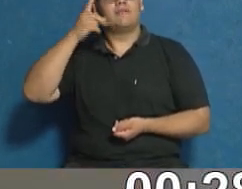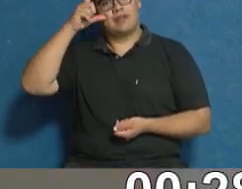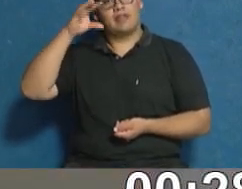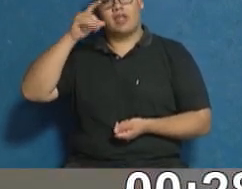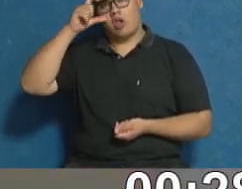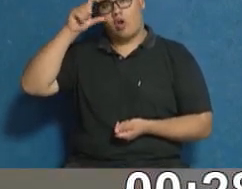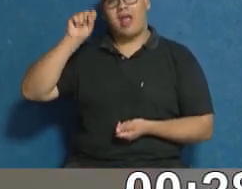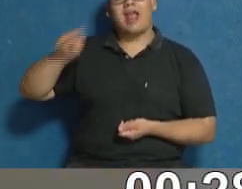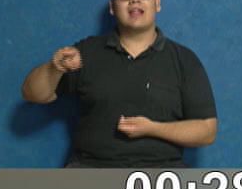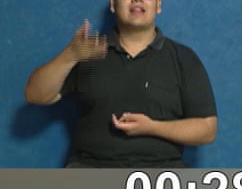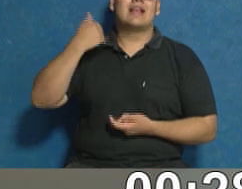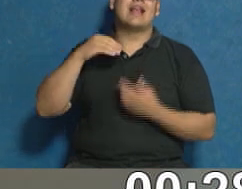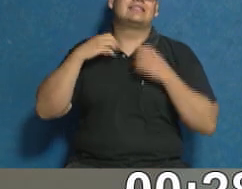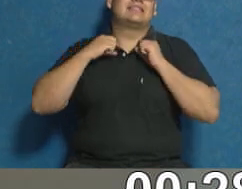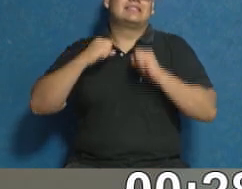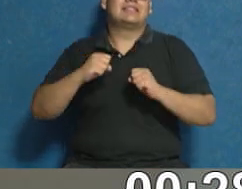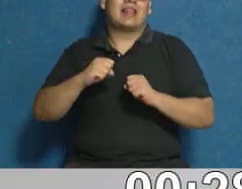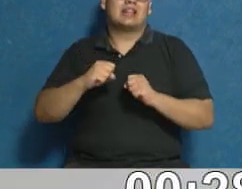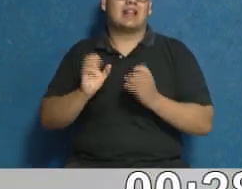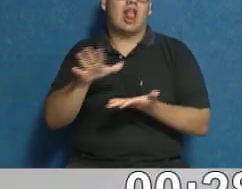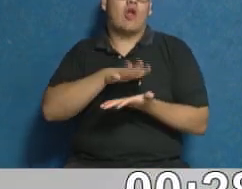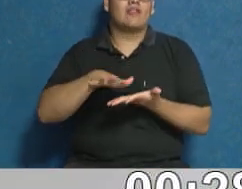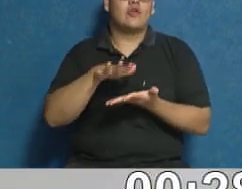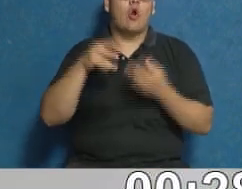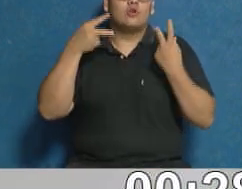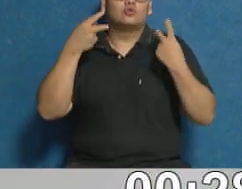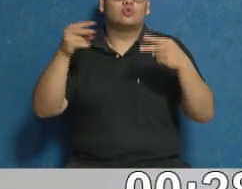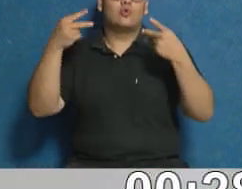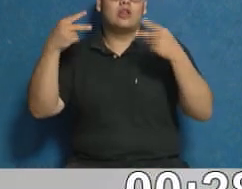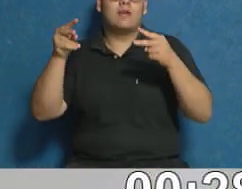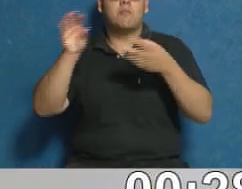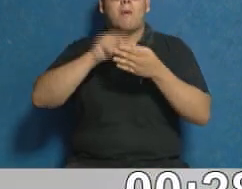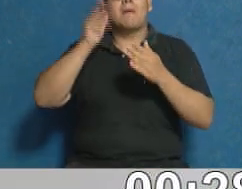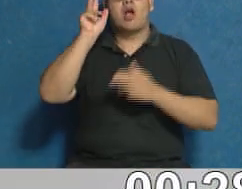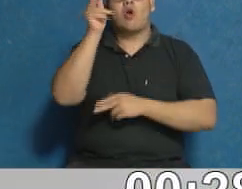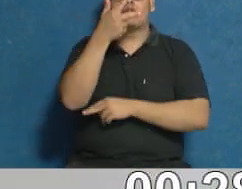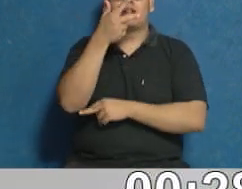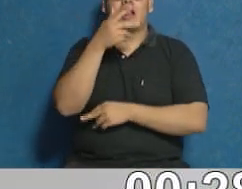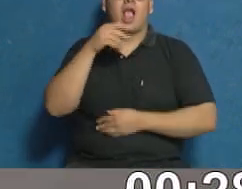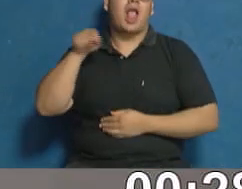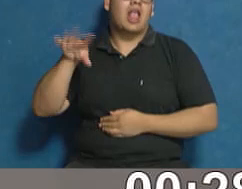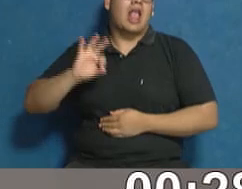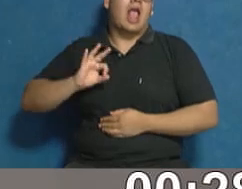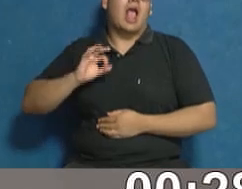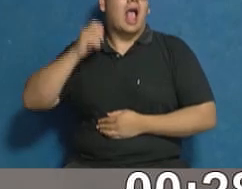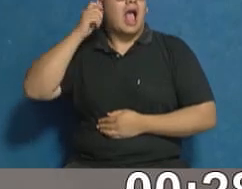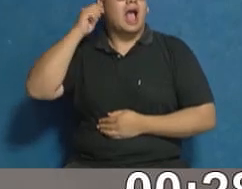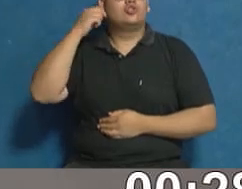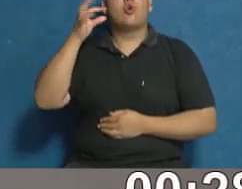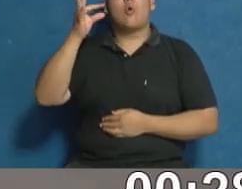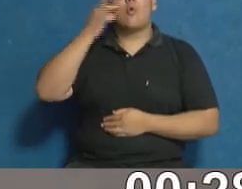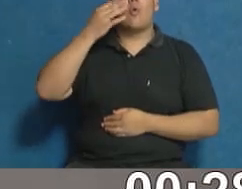hoteleros y gastronómicos tenía 45 años murió la tarde de este miércoles por causas relacionadas a una